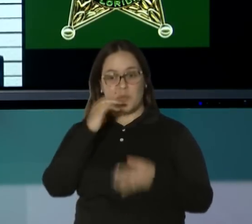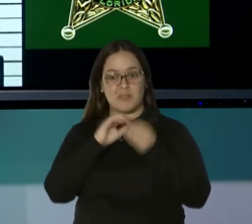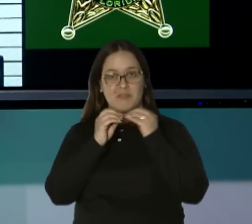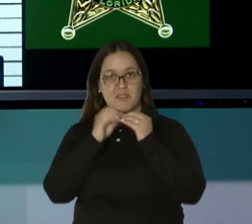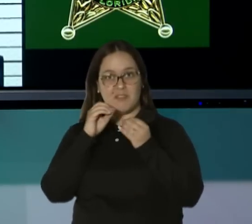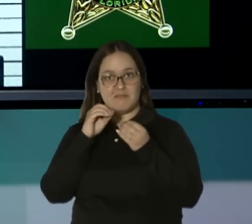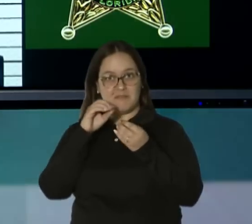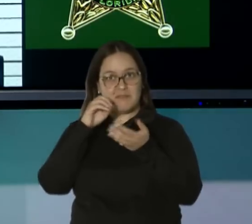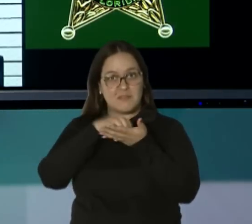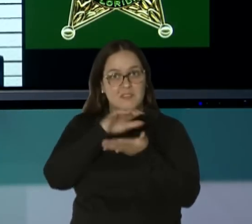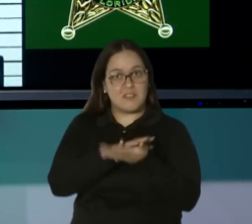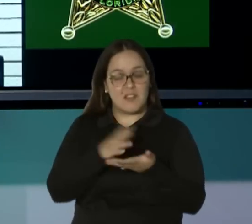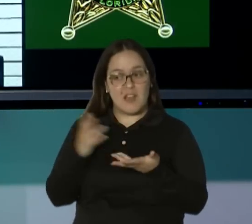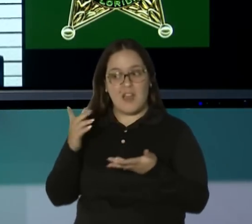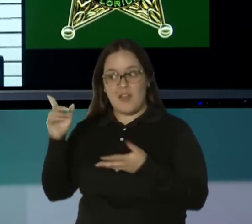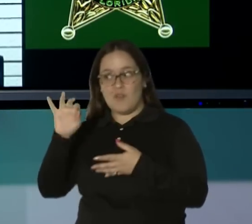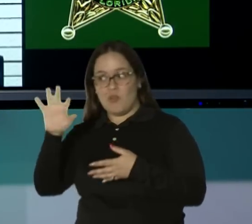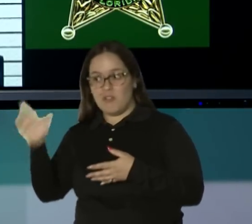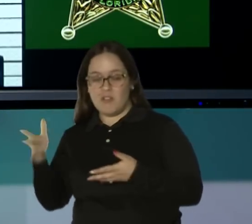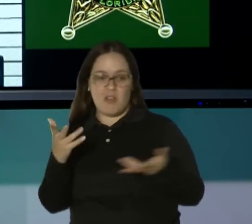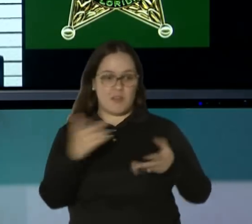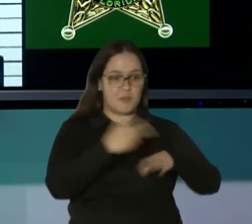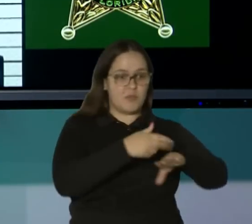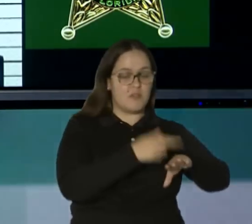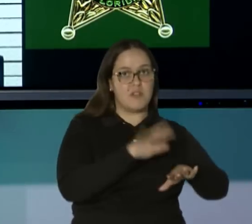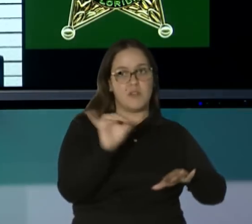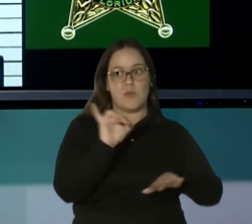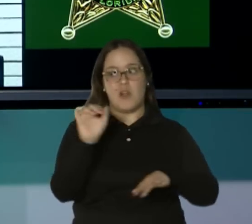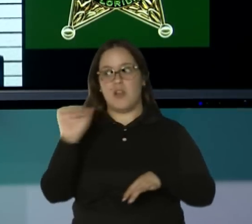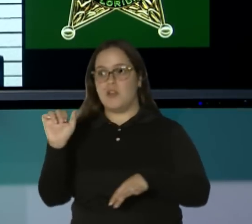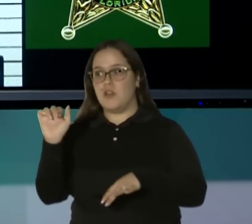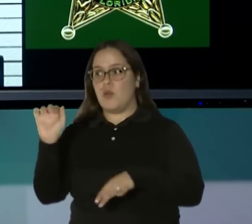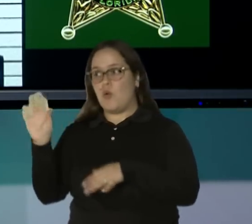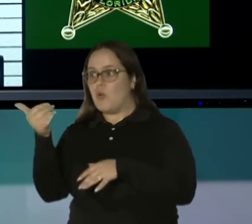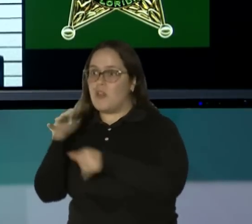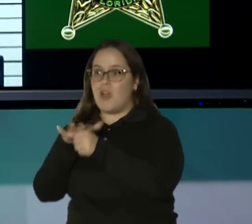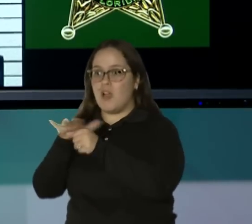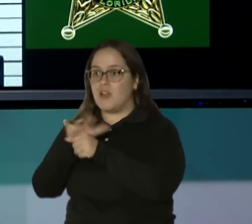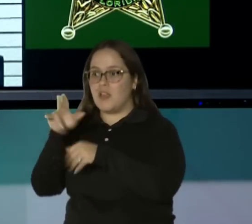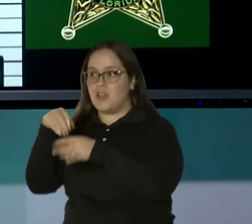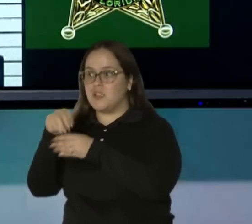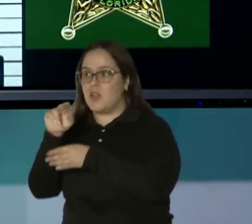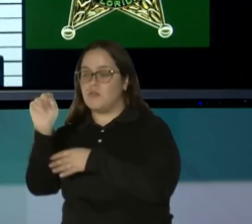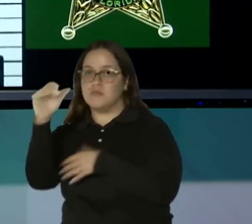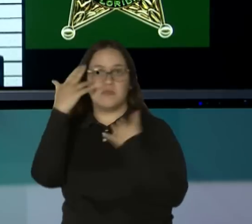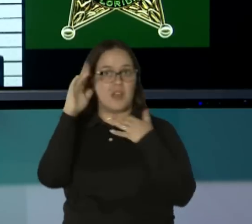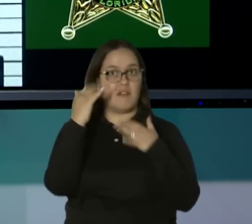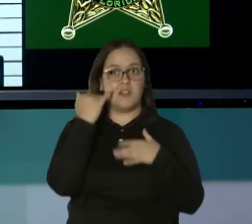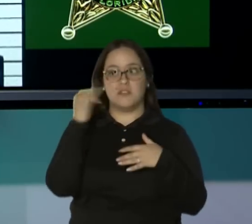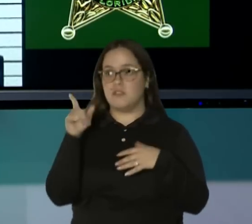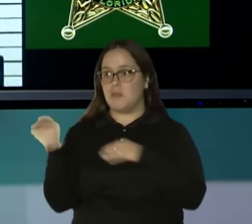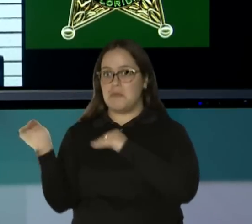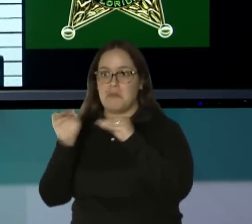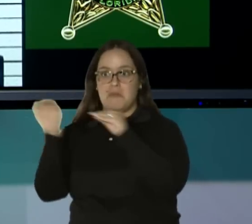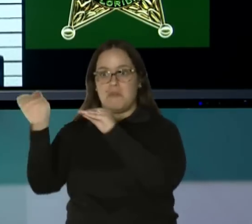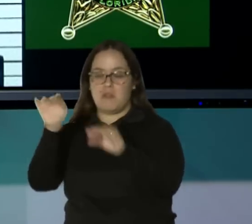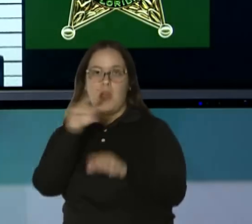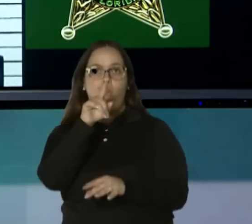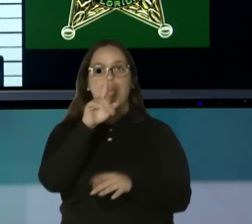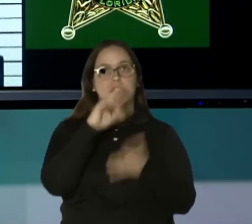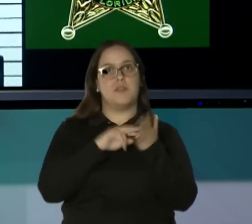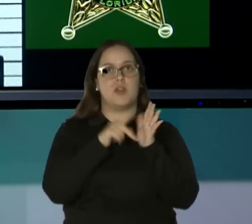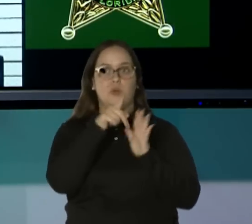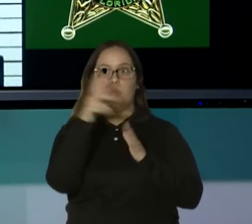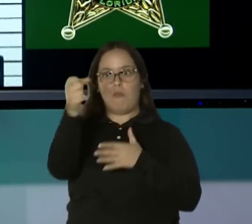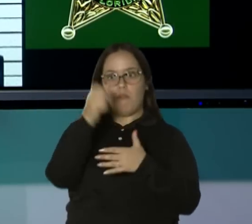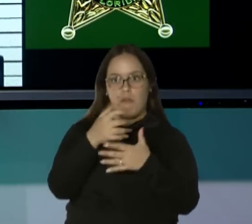solamente allá en la Florida, también aquí en Puerto Rico y en otros lugares de Estados Unidos. Usted nunca sabe si este individuo puede aparecer por allí, no es que usted lo arreste. Entonces se comunica